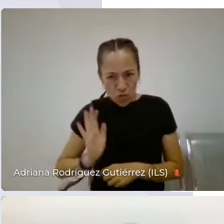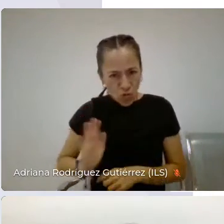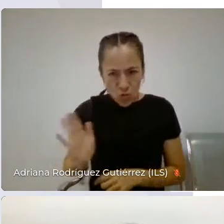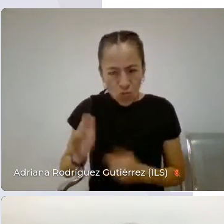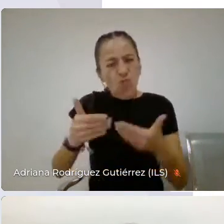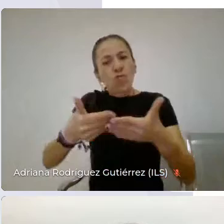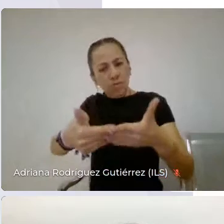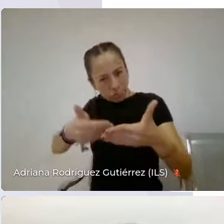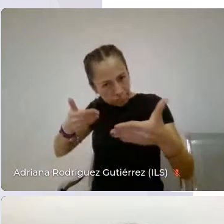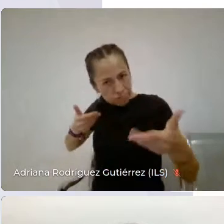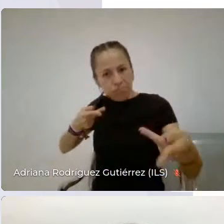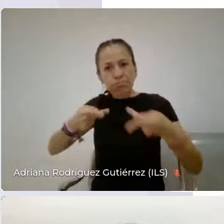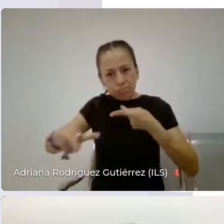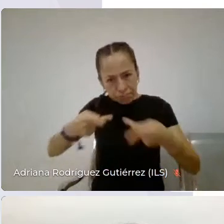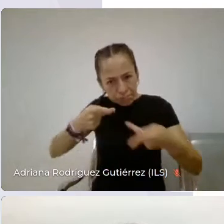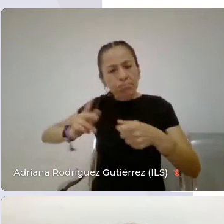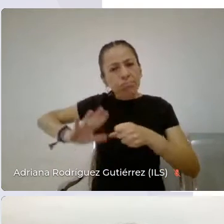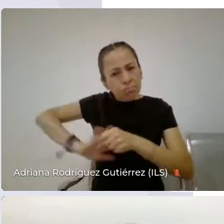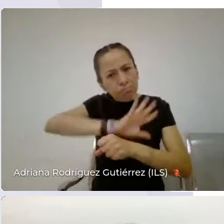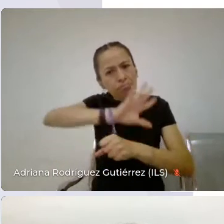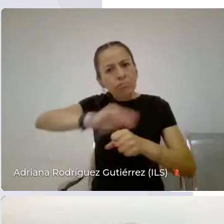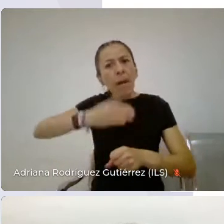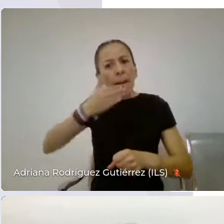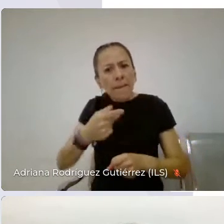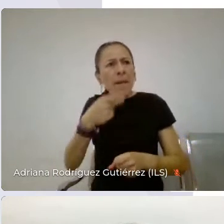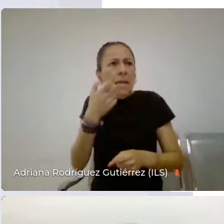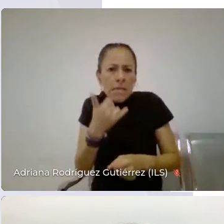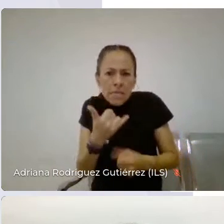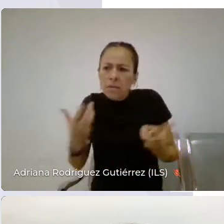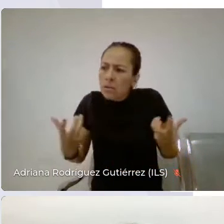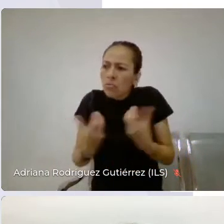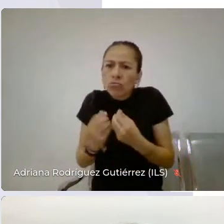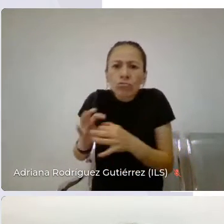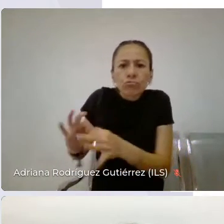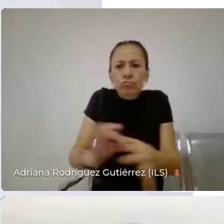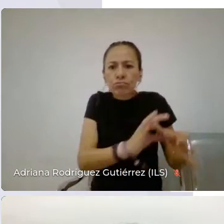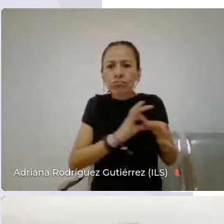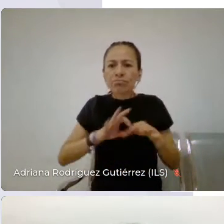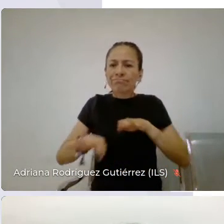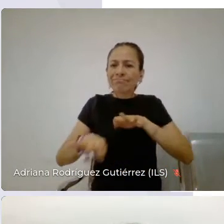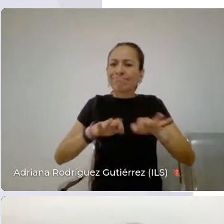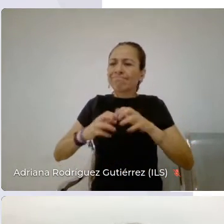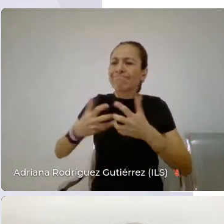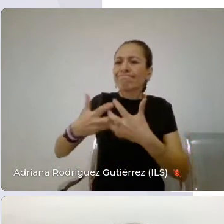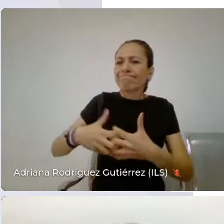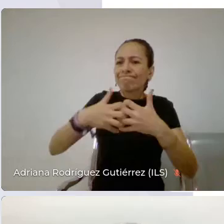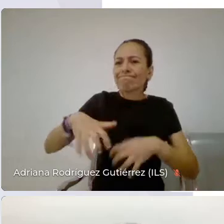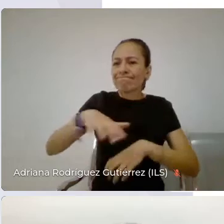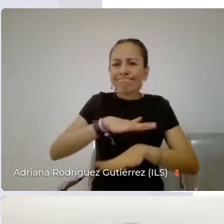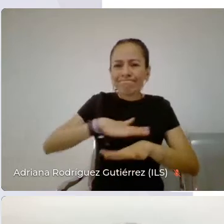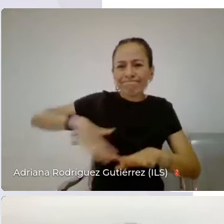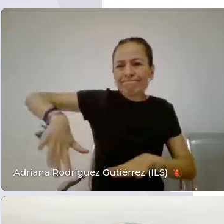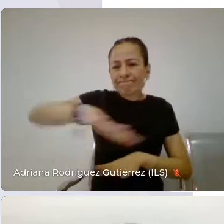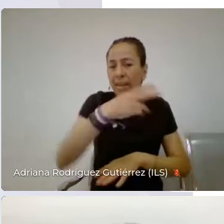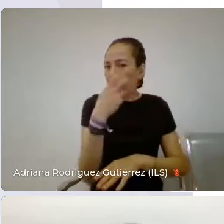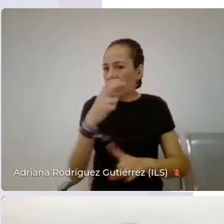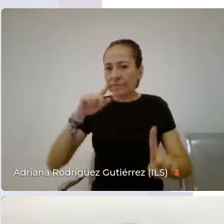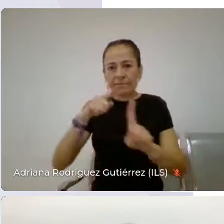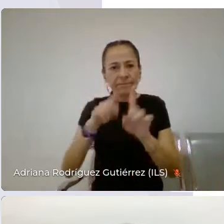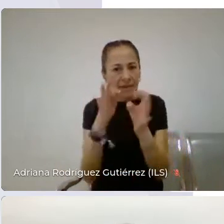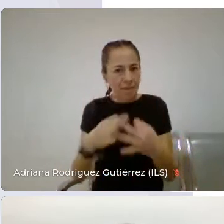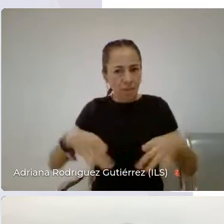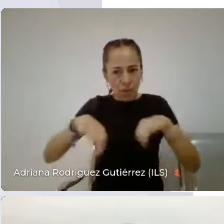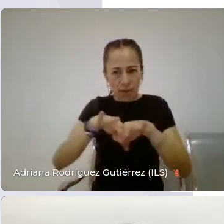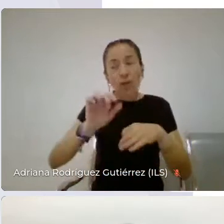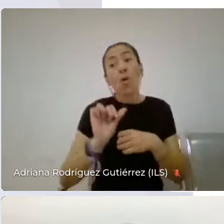elementos y trabajar de forma colaborativa. Entonces, esa es una población que para nosotros es importante. Y otra también tiene que ver con las mujeres.